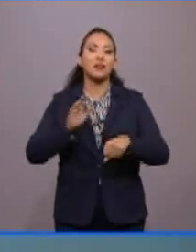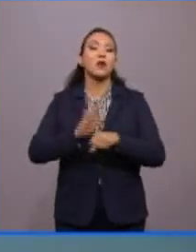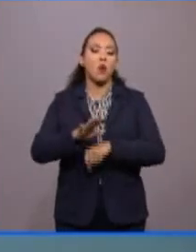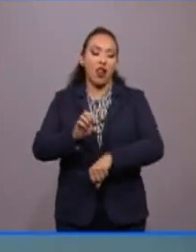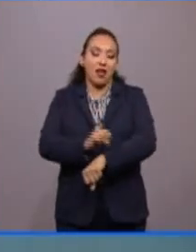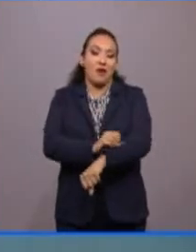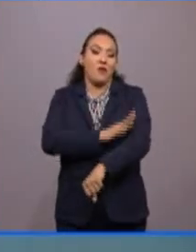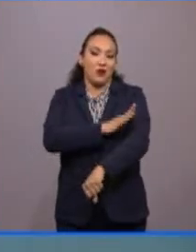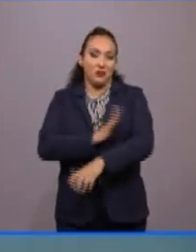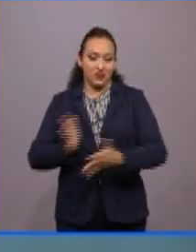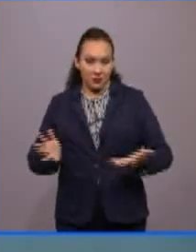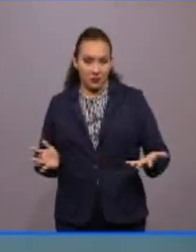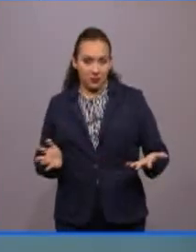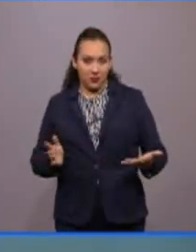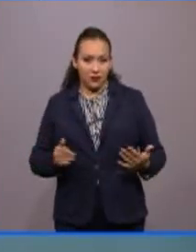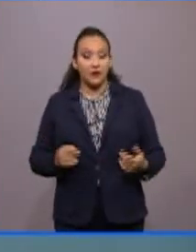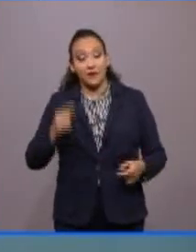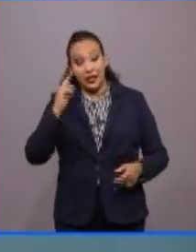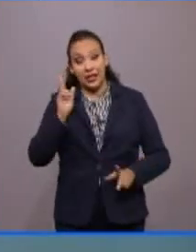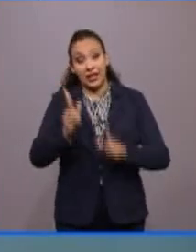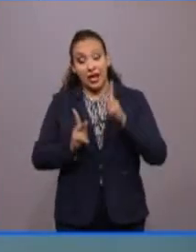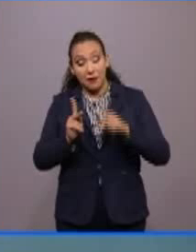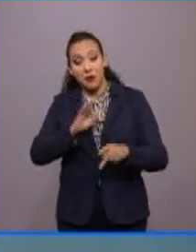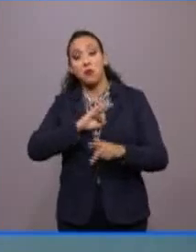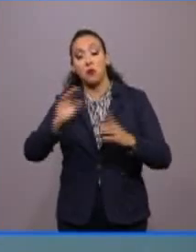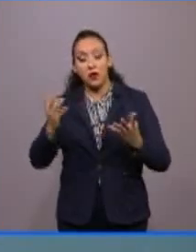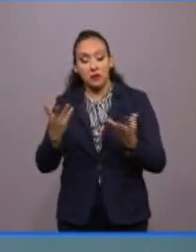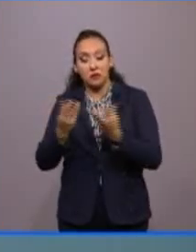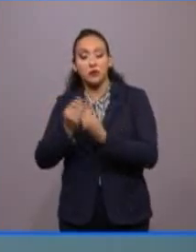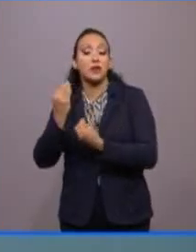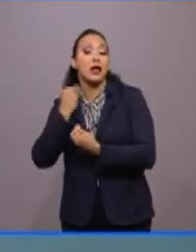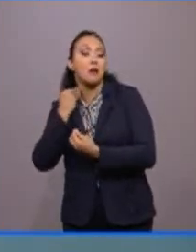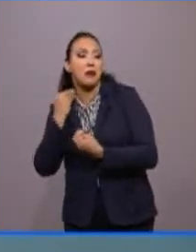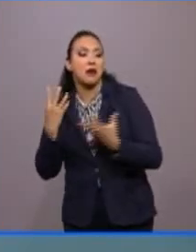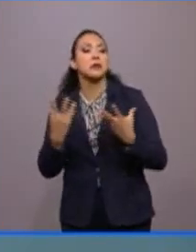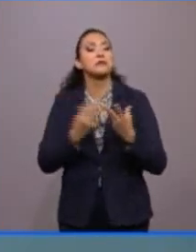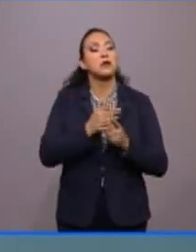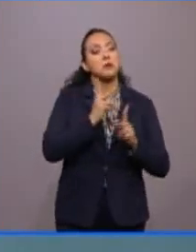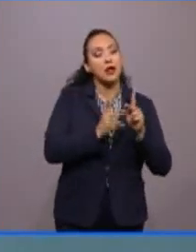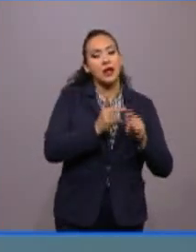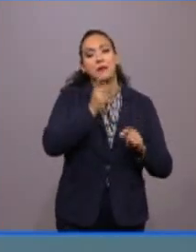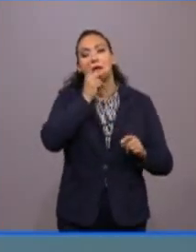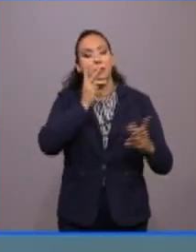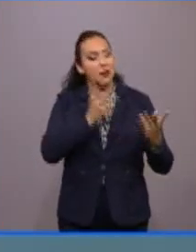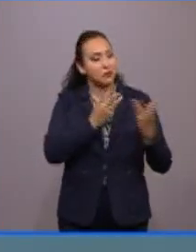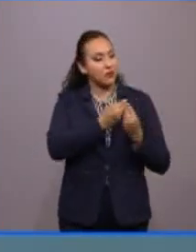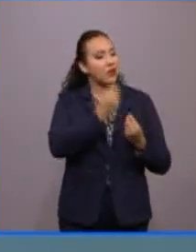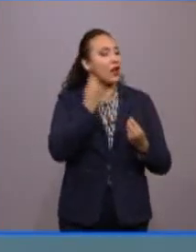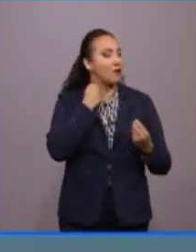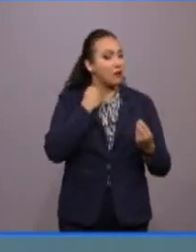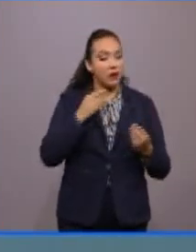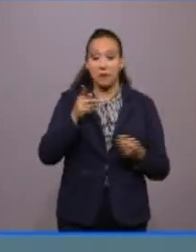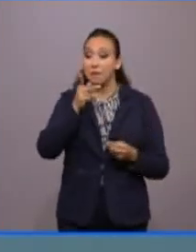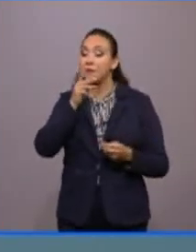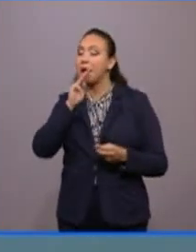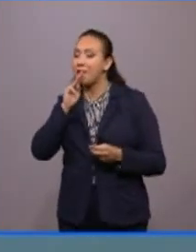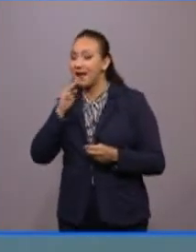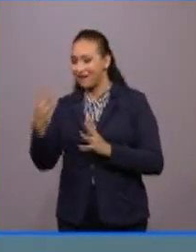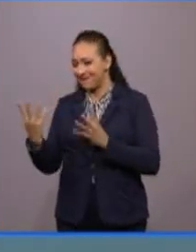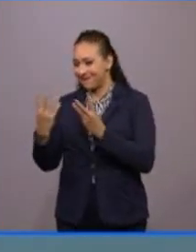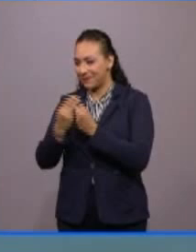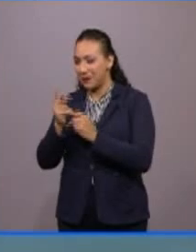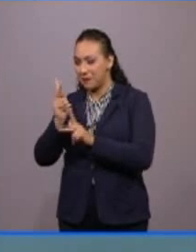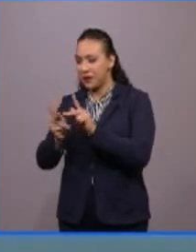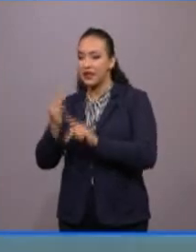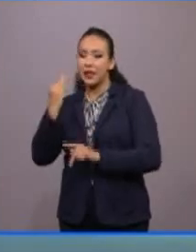suplir hablando con el abogado, bueno, eso creo, hablando con el abogado, hablando con personas profesionales en